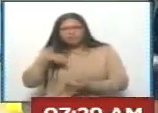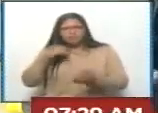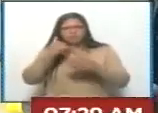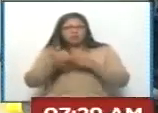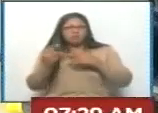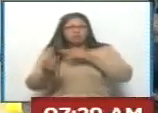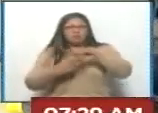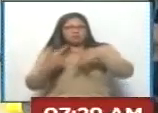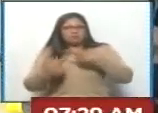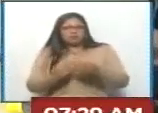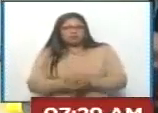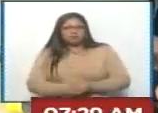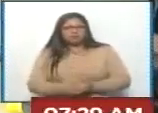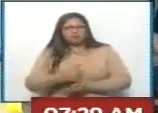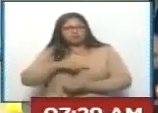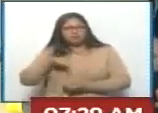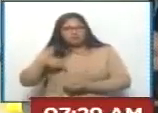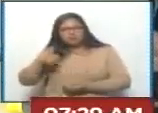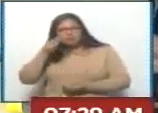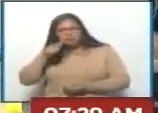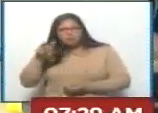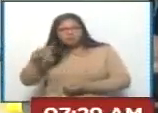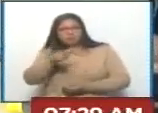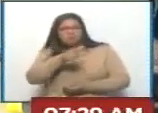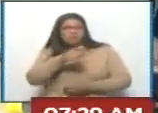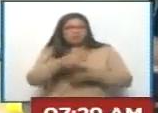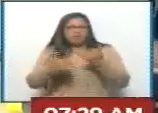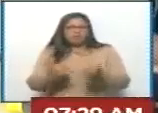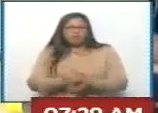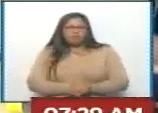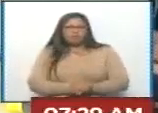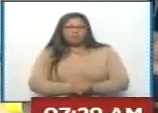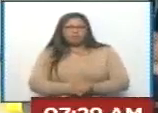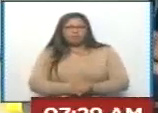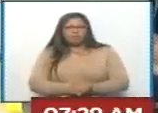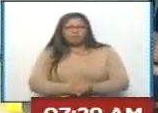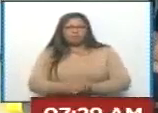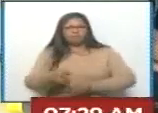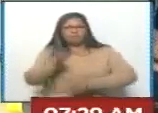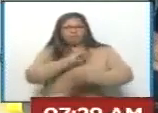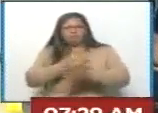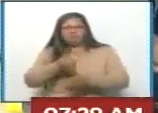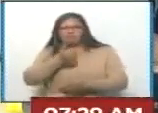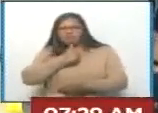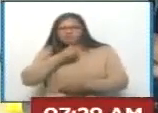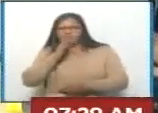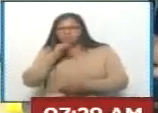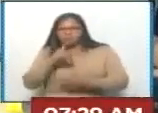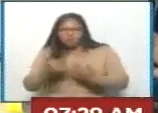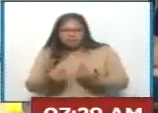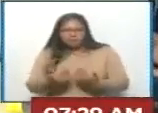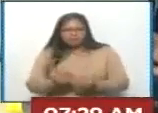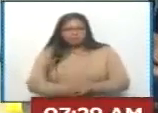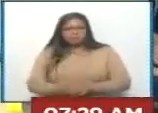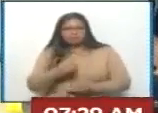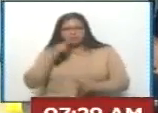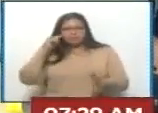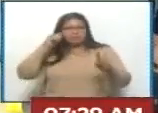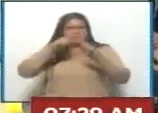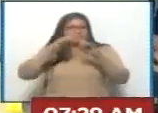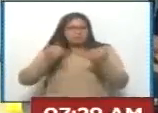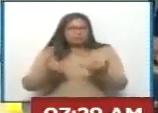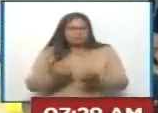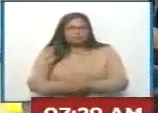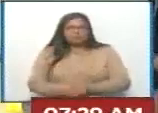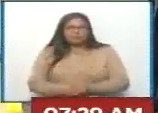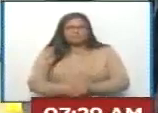El pueblo en la calle, una fuerza incontenible que es capaz de alcanzar